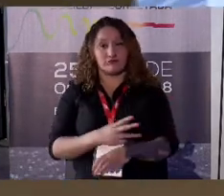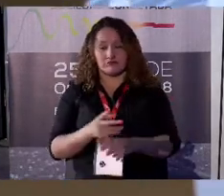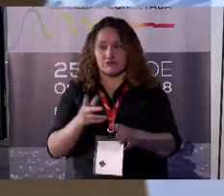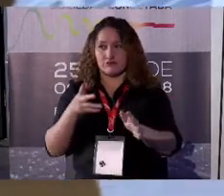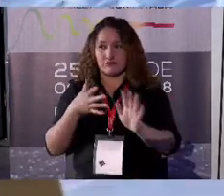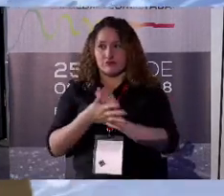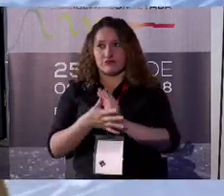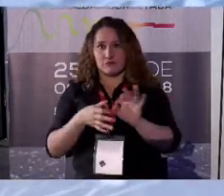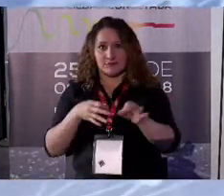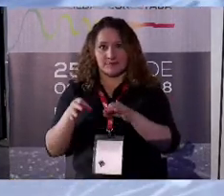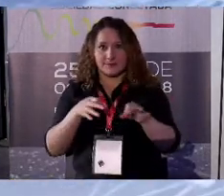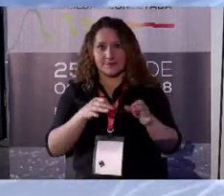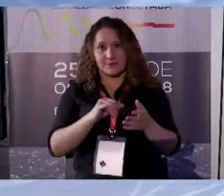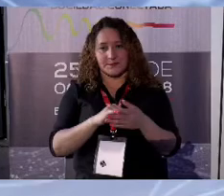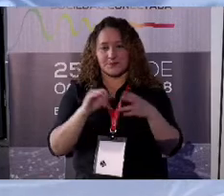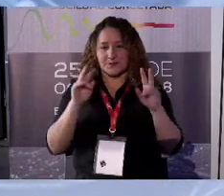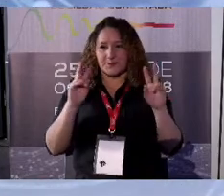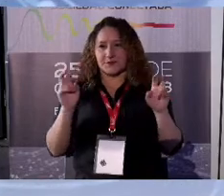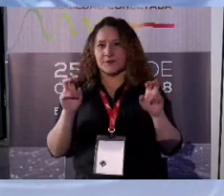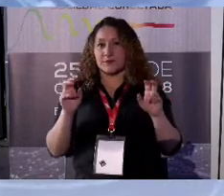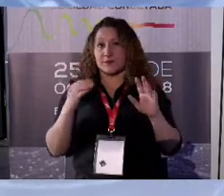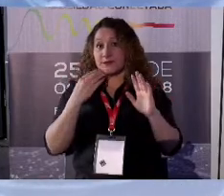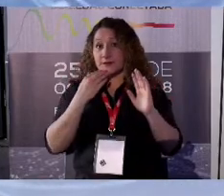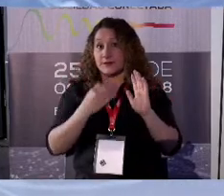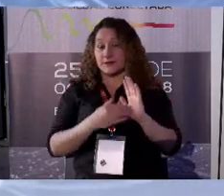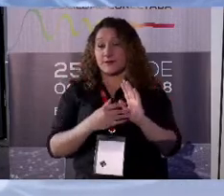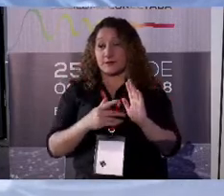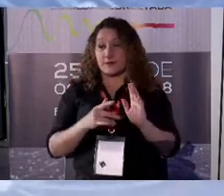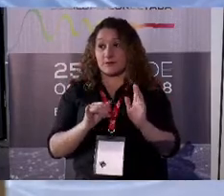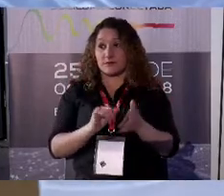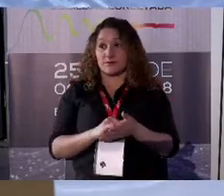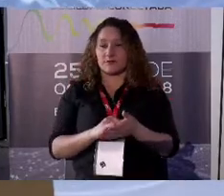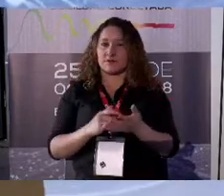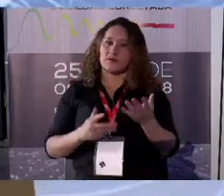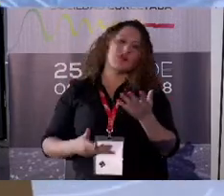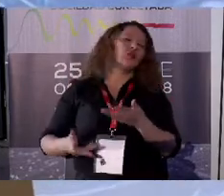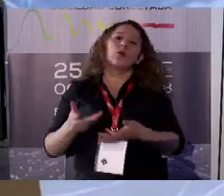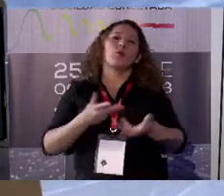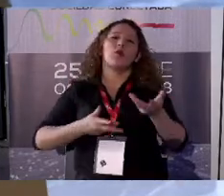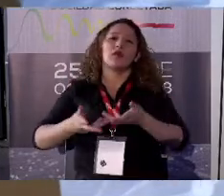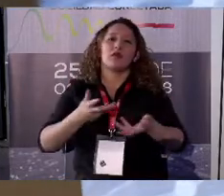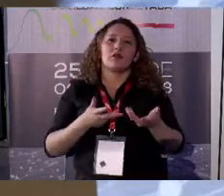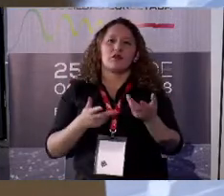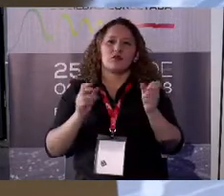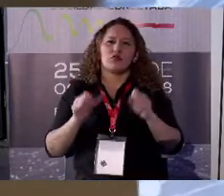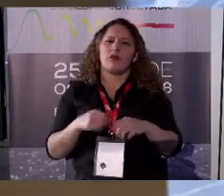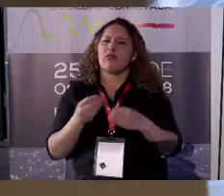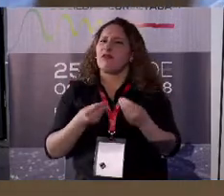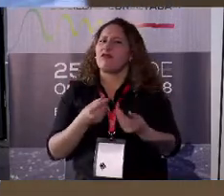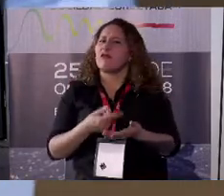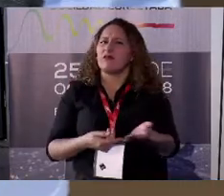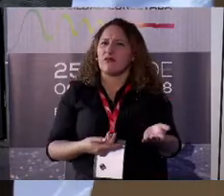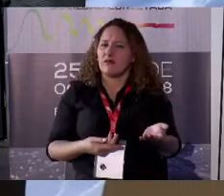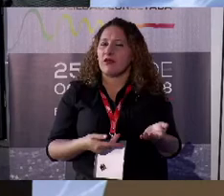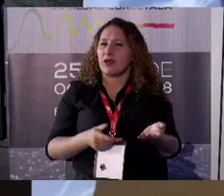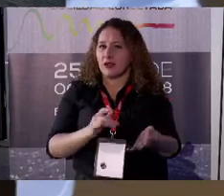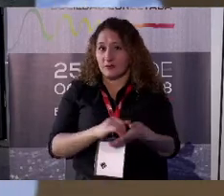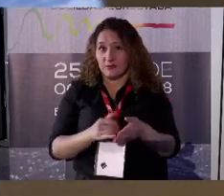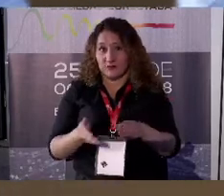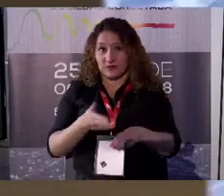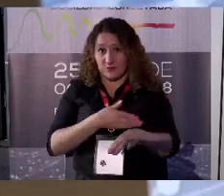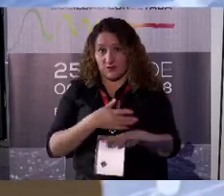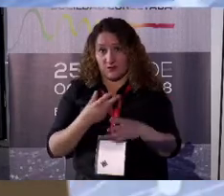Y efectivamente, es un ejemplo de qué se puede hacer con espectro compartido. Y es diferente a lo que se ha hecho